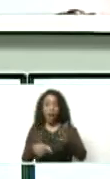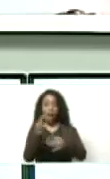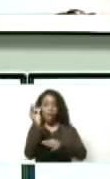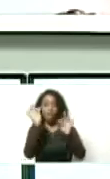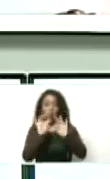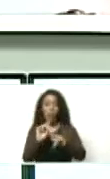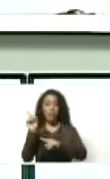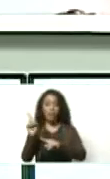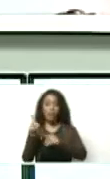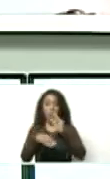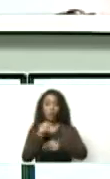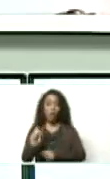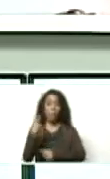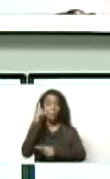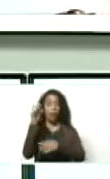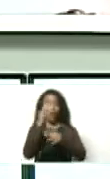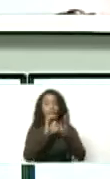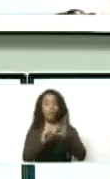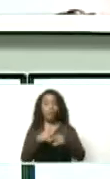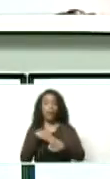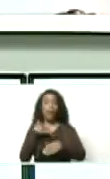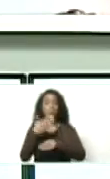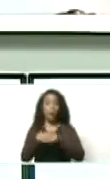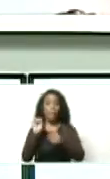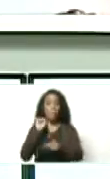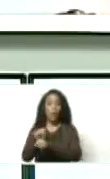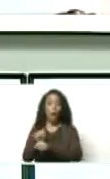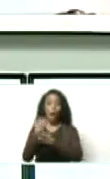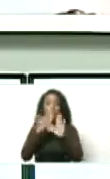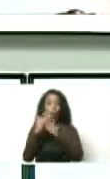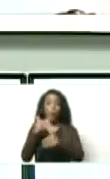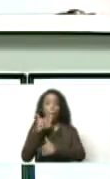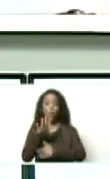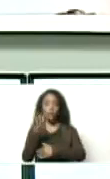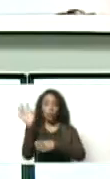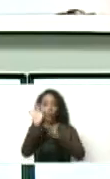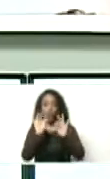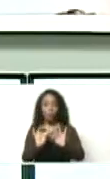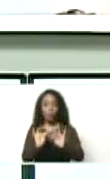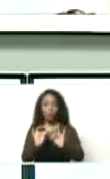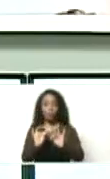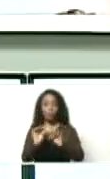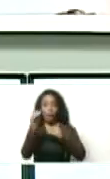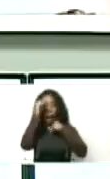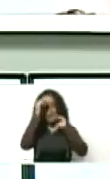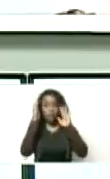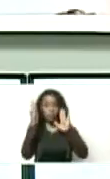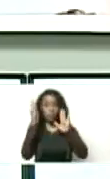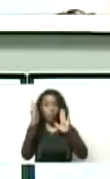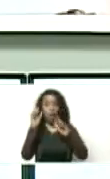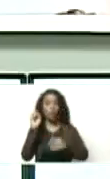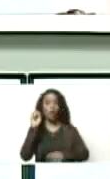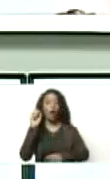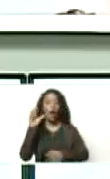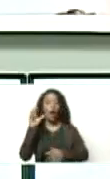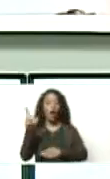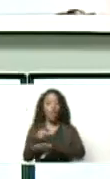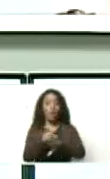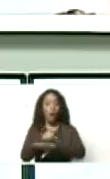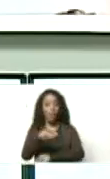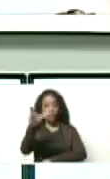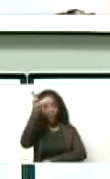vaya a ser que hagan la primera y después abandonen a la comunidad en las próximas fases. Atención, Víctor Clar.